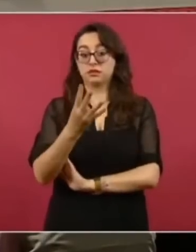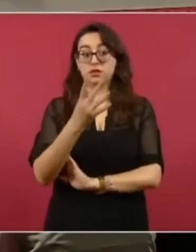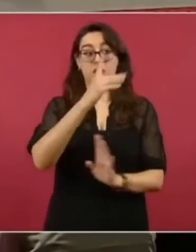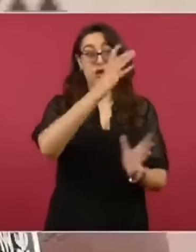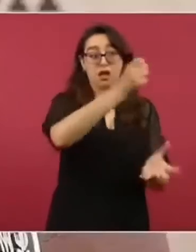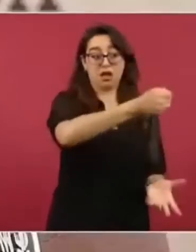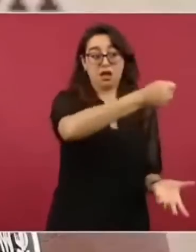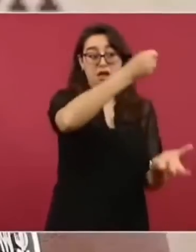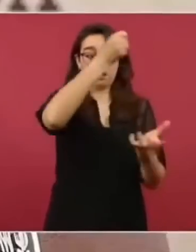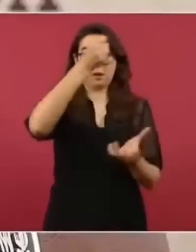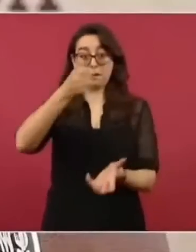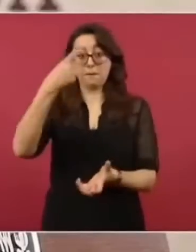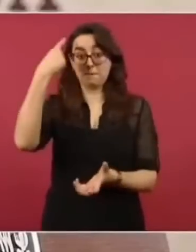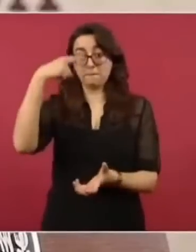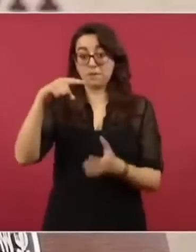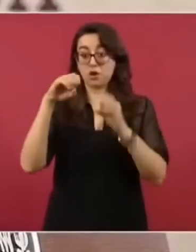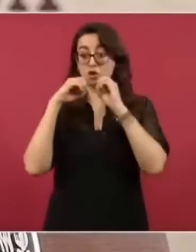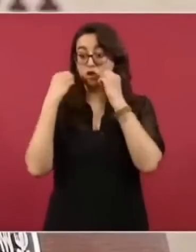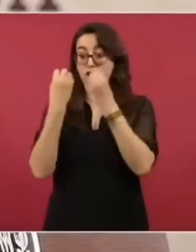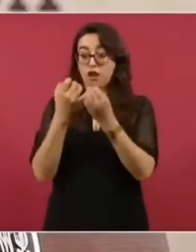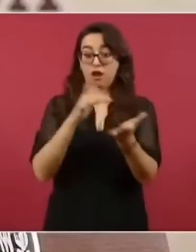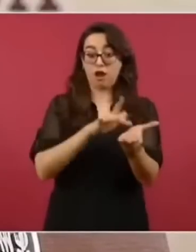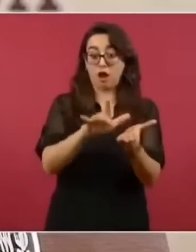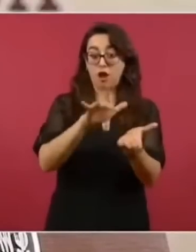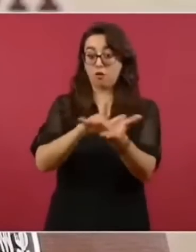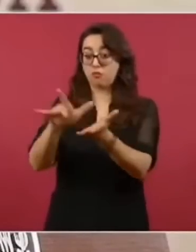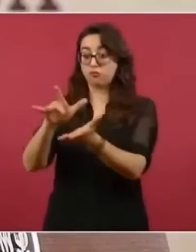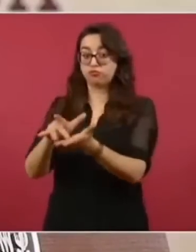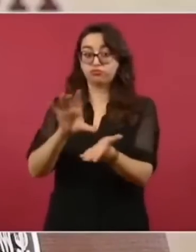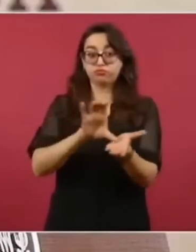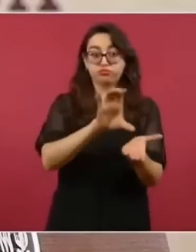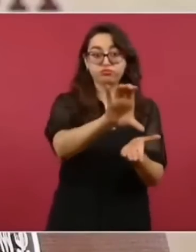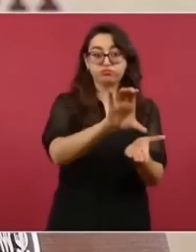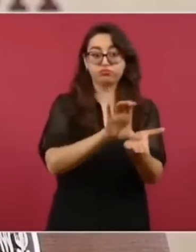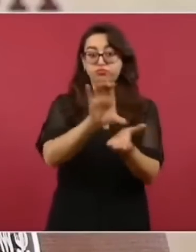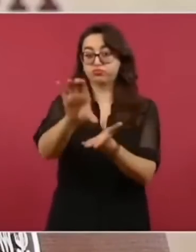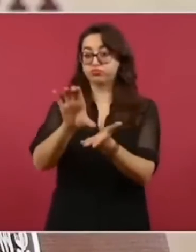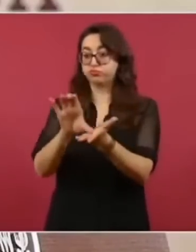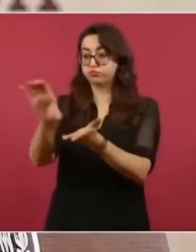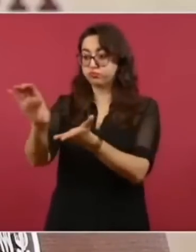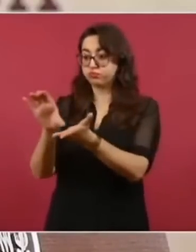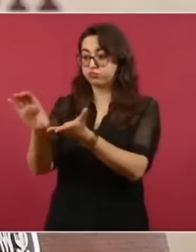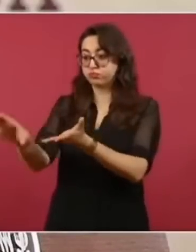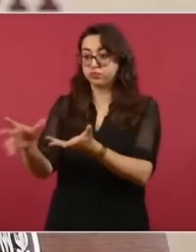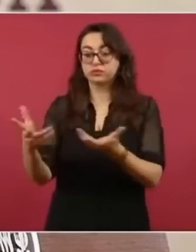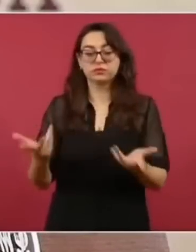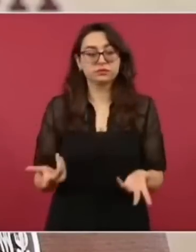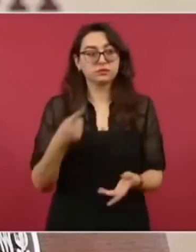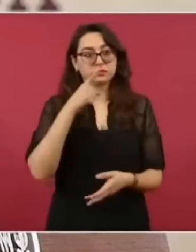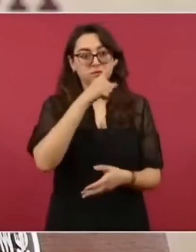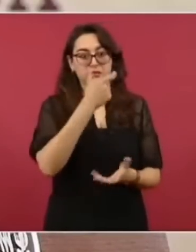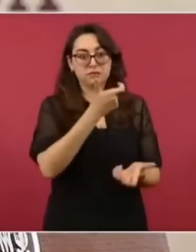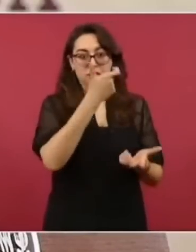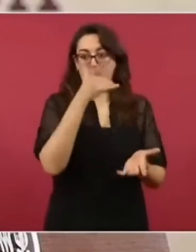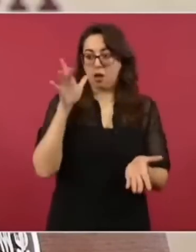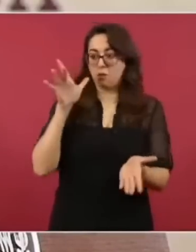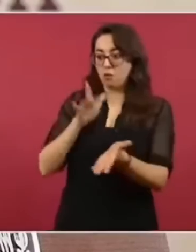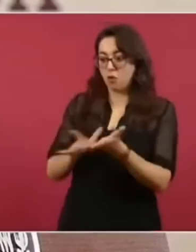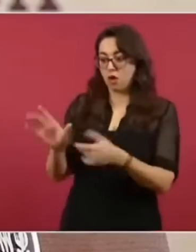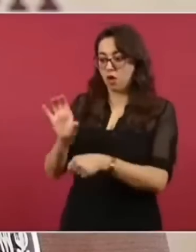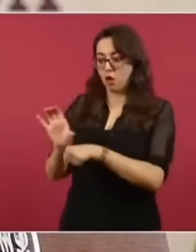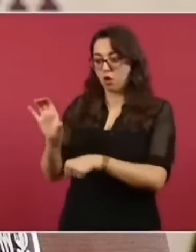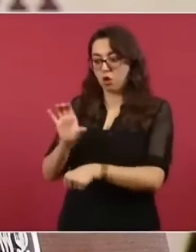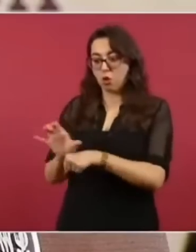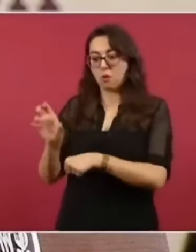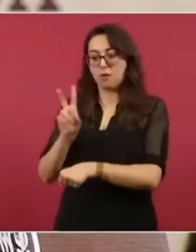gubernamentales en México es superior a lo que se destinará a países como Colombia y Venezuela. El documento